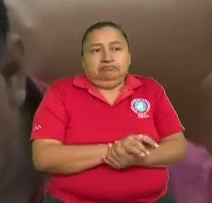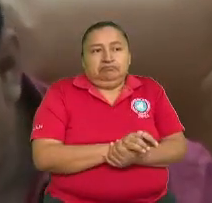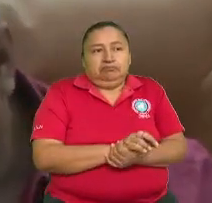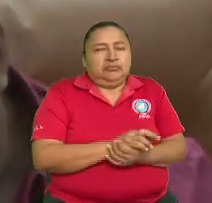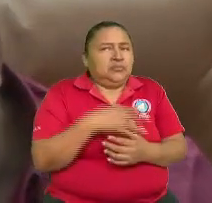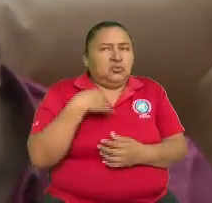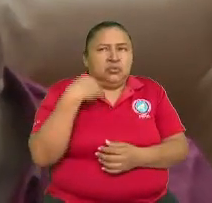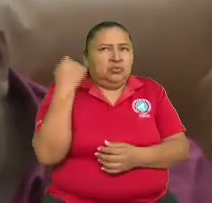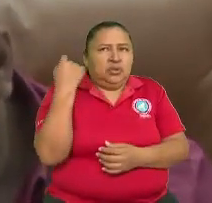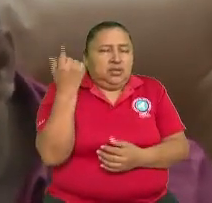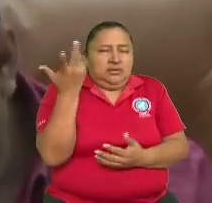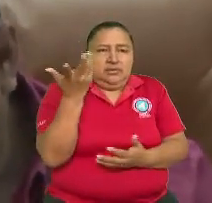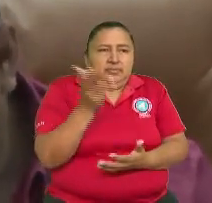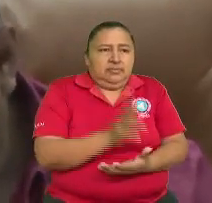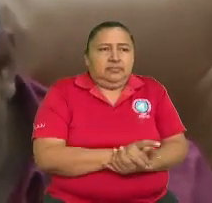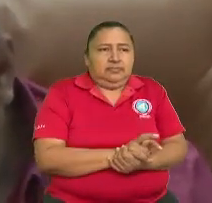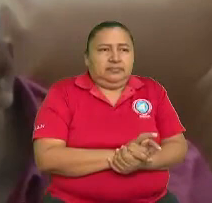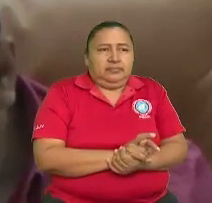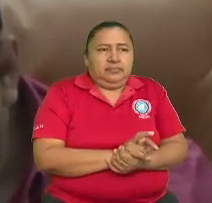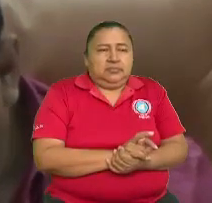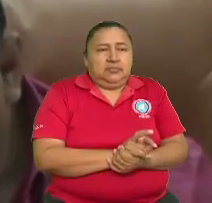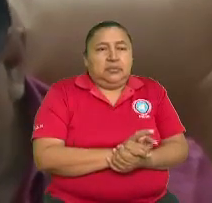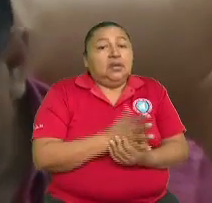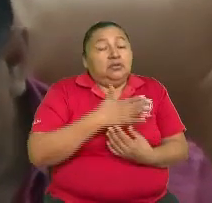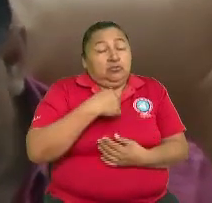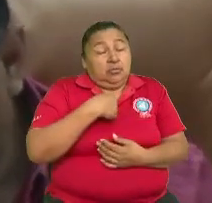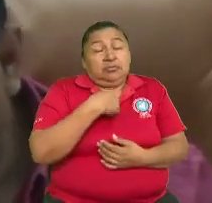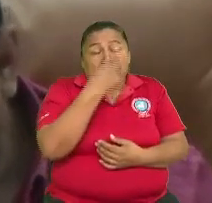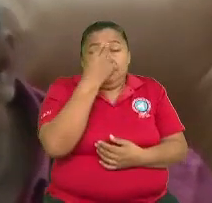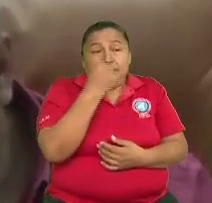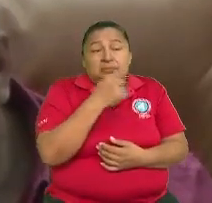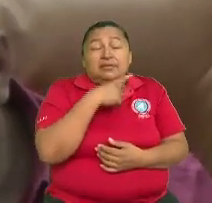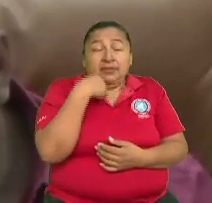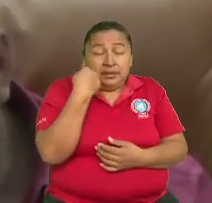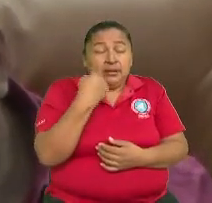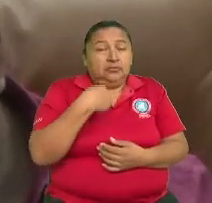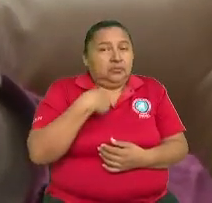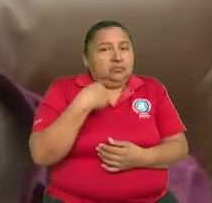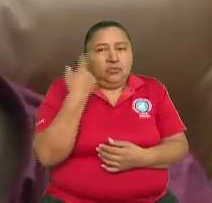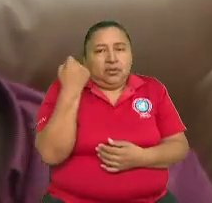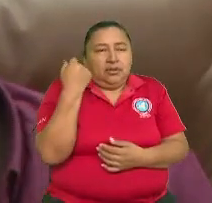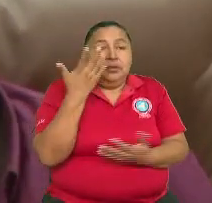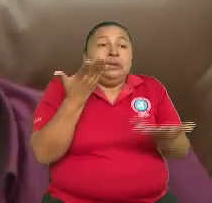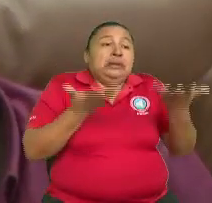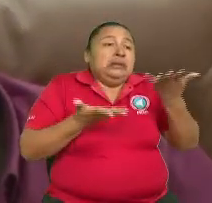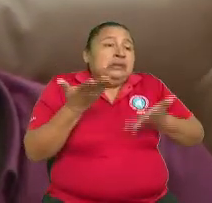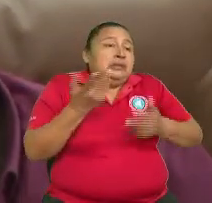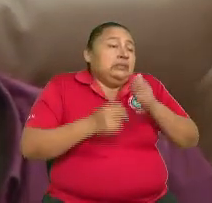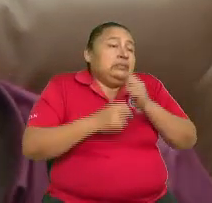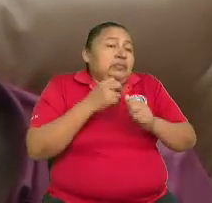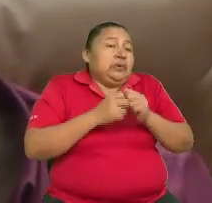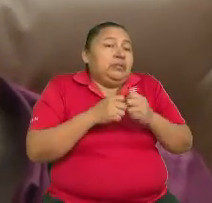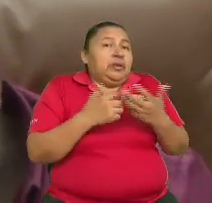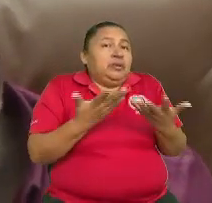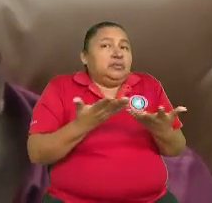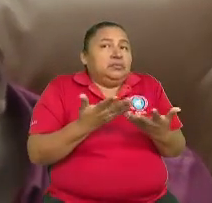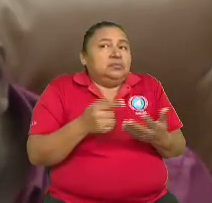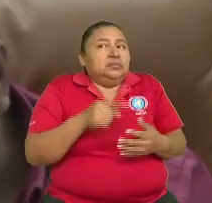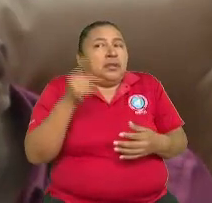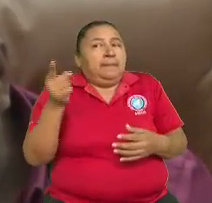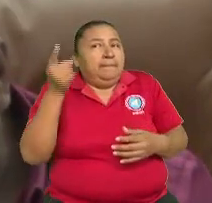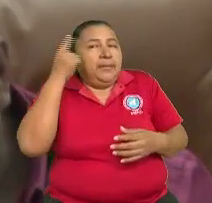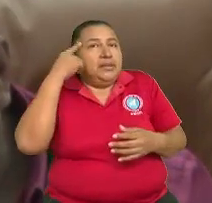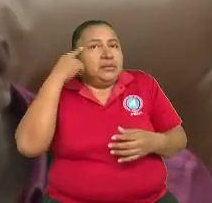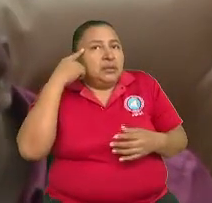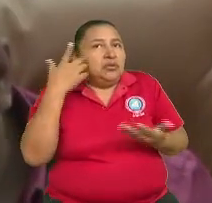No entiendo. Con toda honestidad, tal vez el problema es de que está pensando